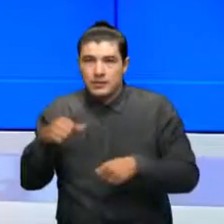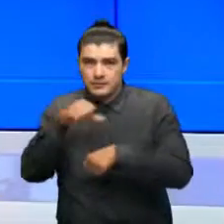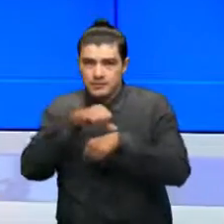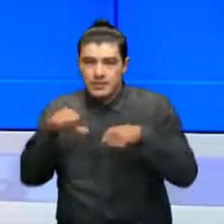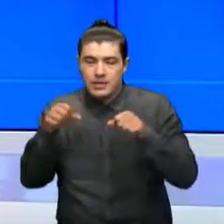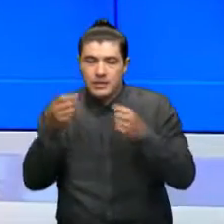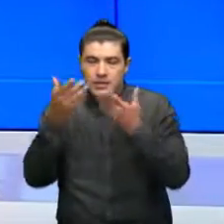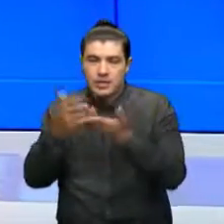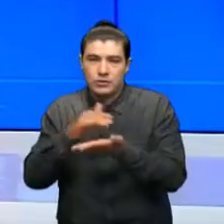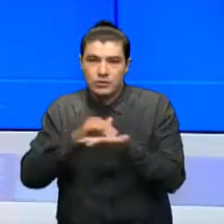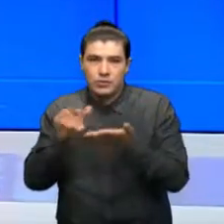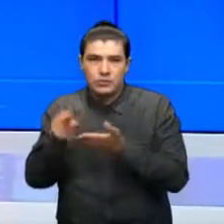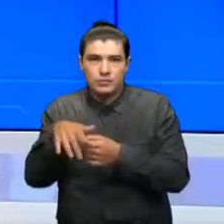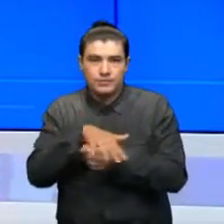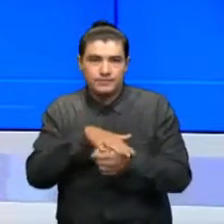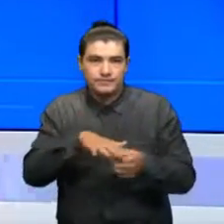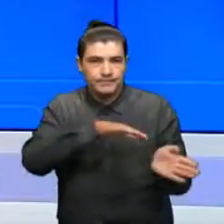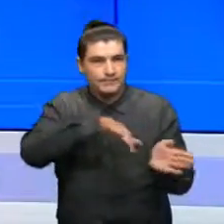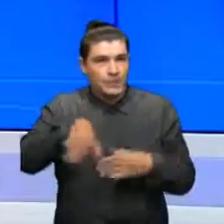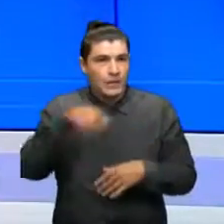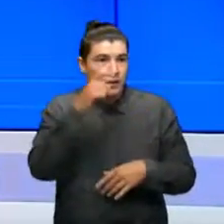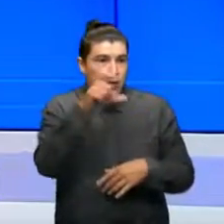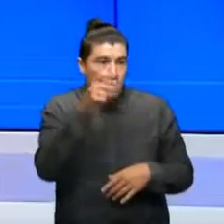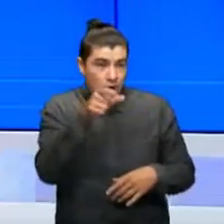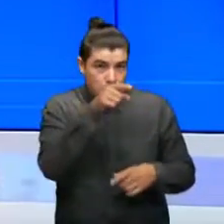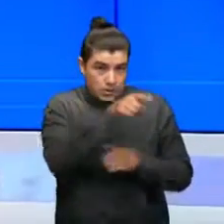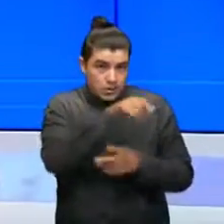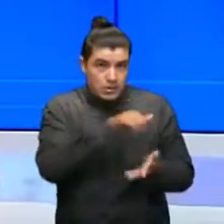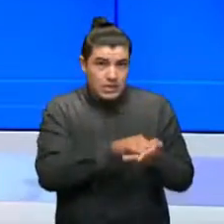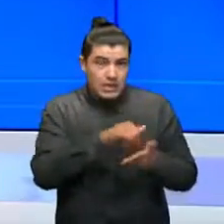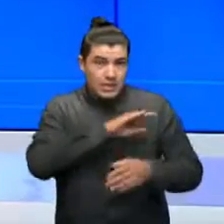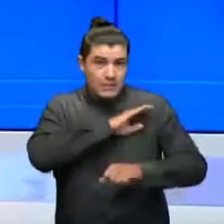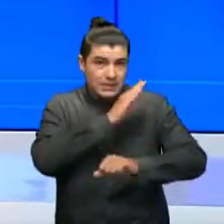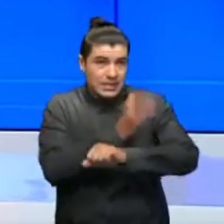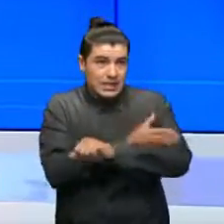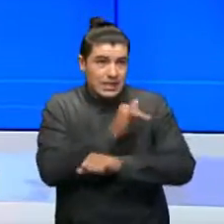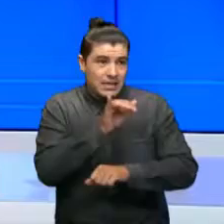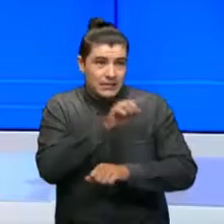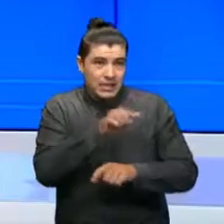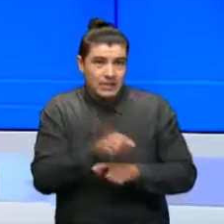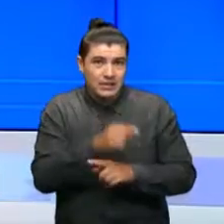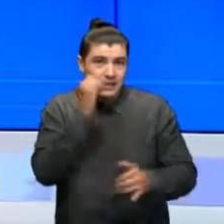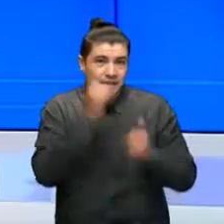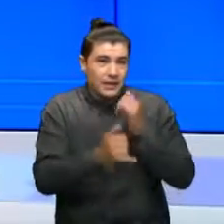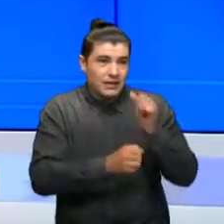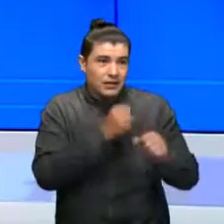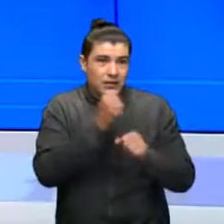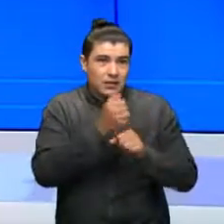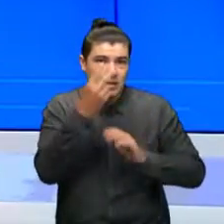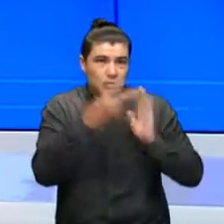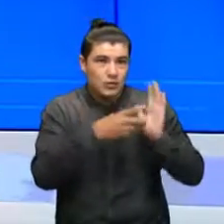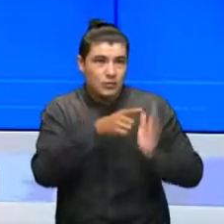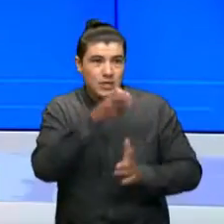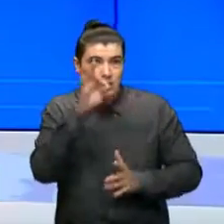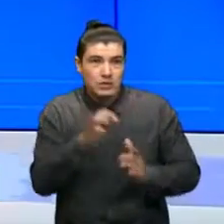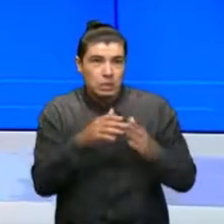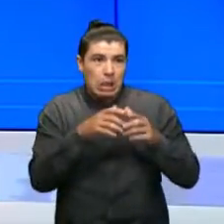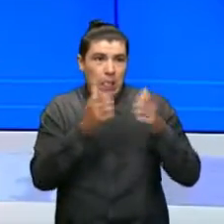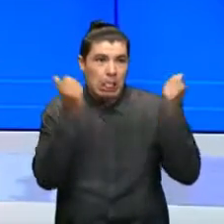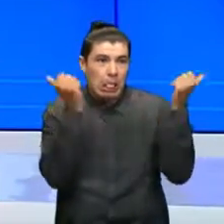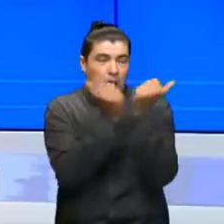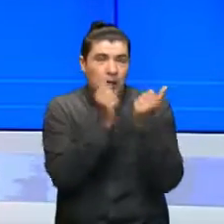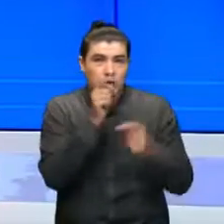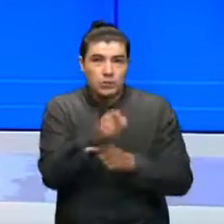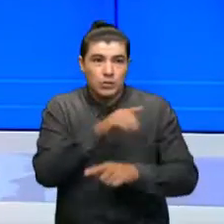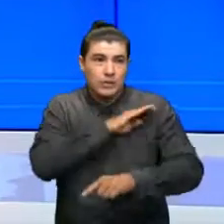y en cúcuta la capacidad de las ips se vio congestionada a finales del 2018 este año según insalud la